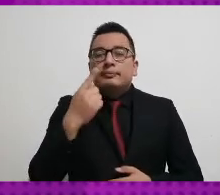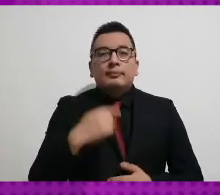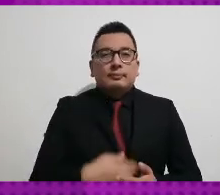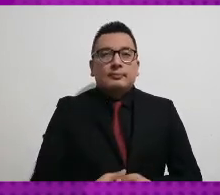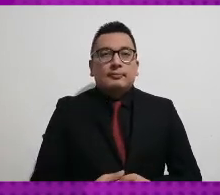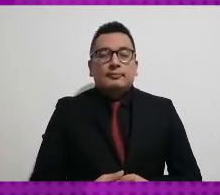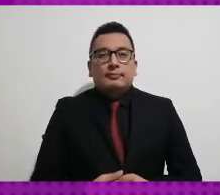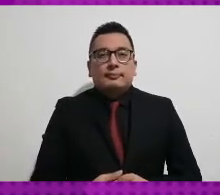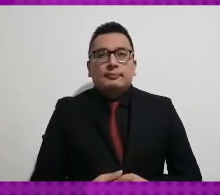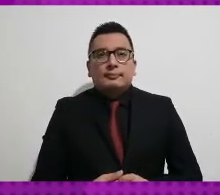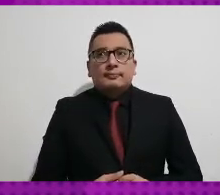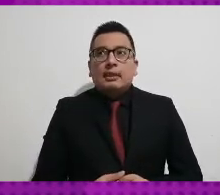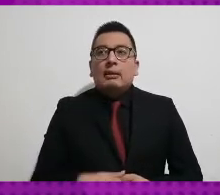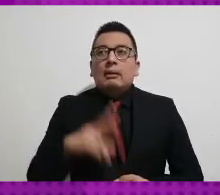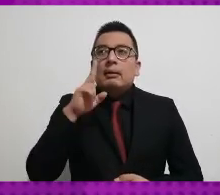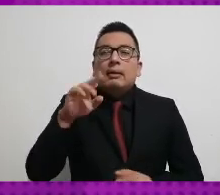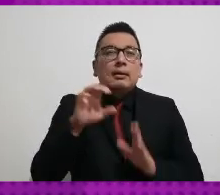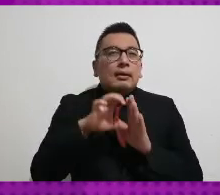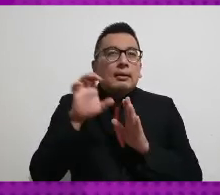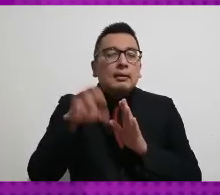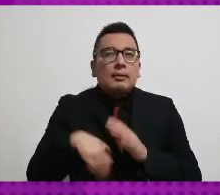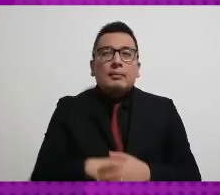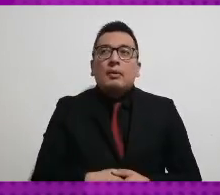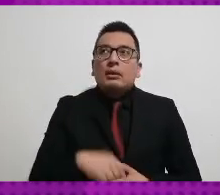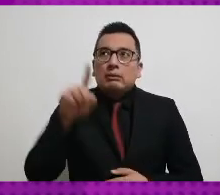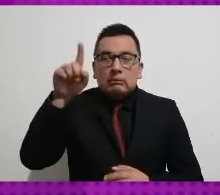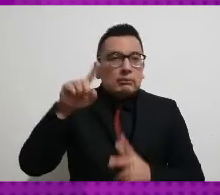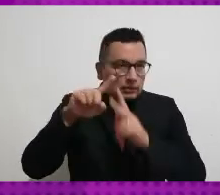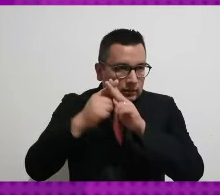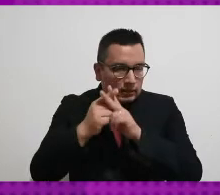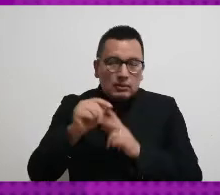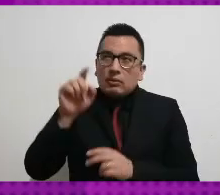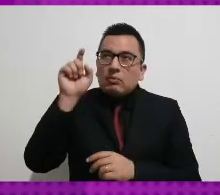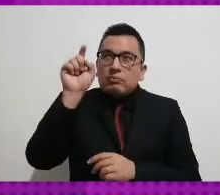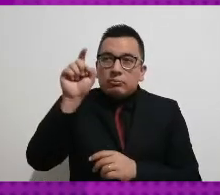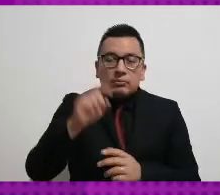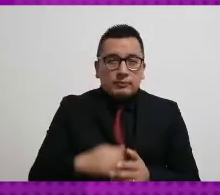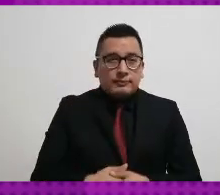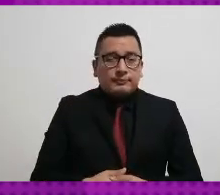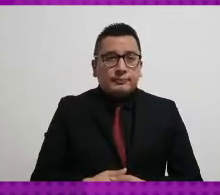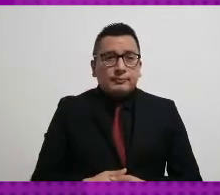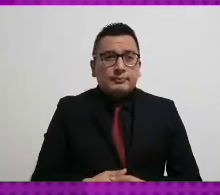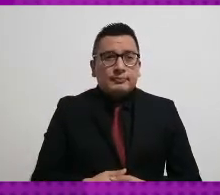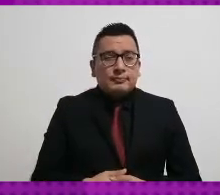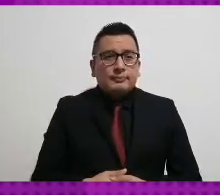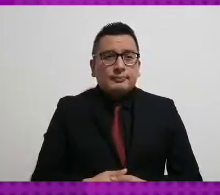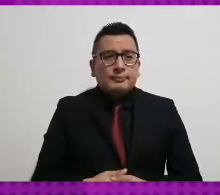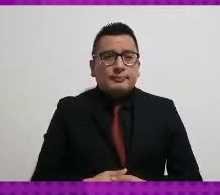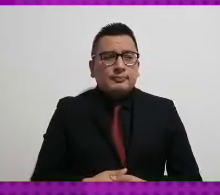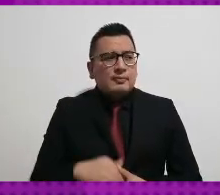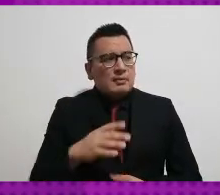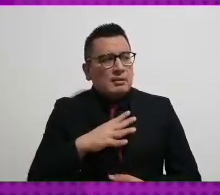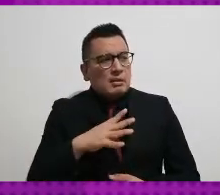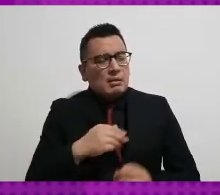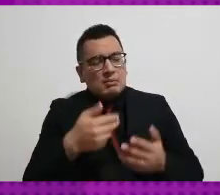general, te platico que podemos ver, por ejemplo, aquí el inicio. Y aquí en el inicio podemos ver ciertos aspectos